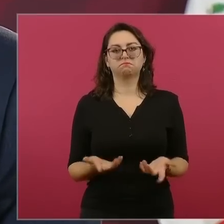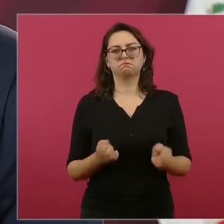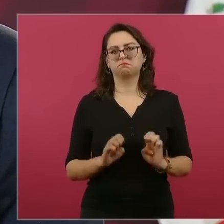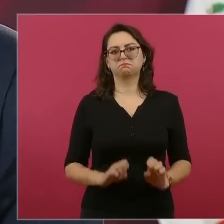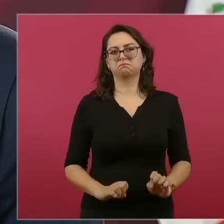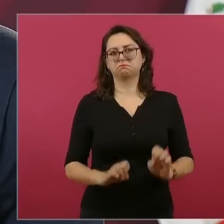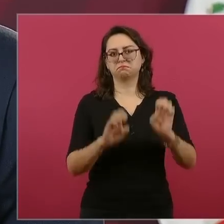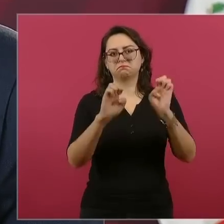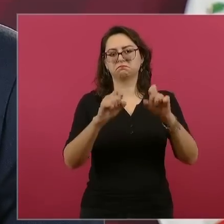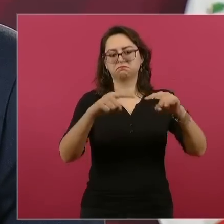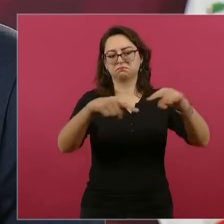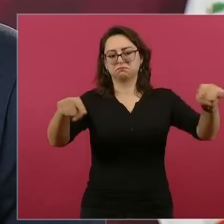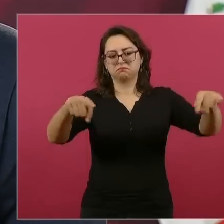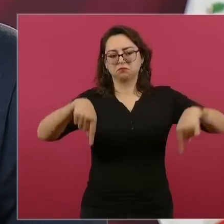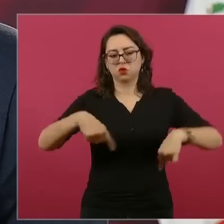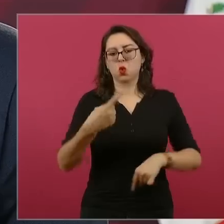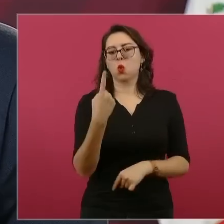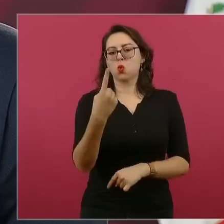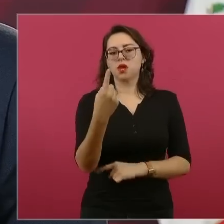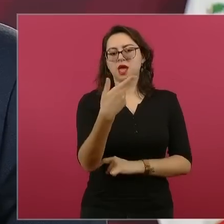10,000 metros cuadrados, una hectárea,